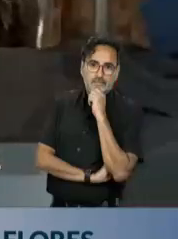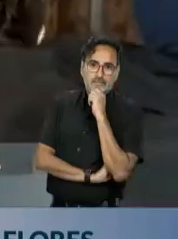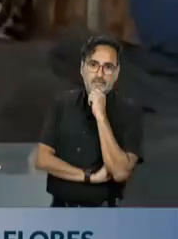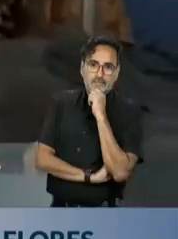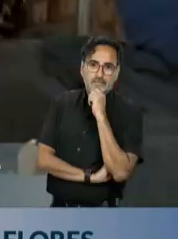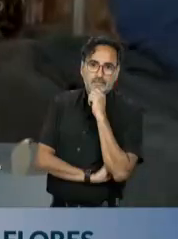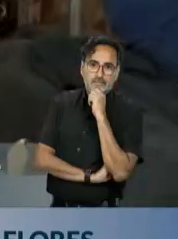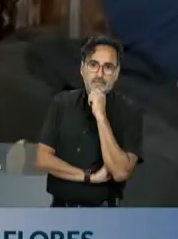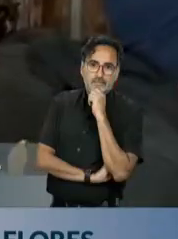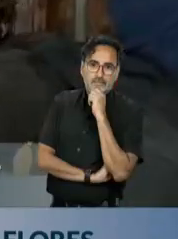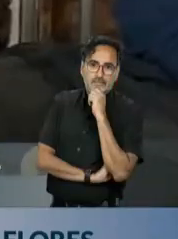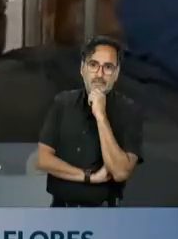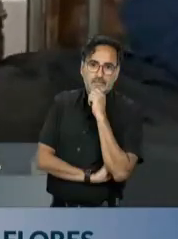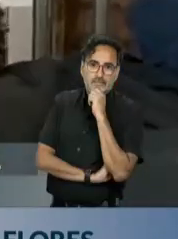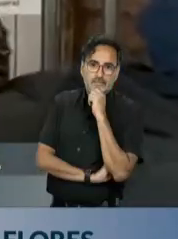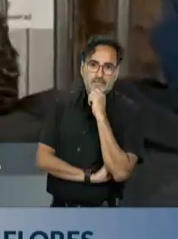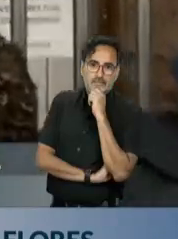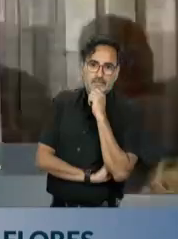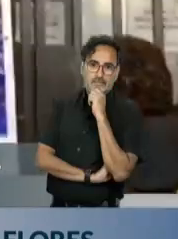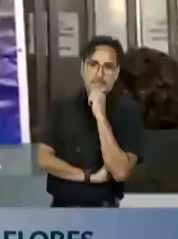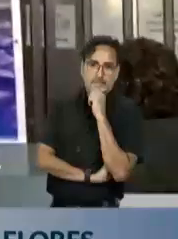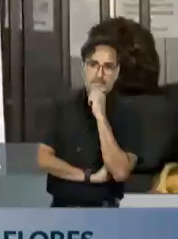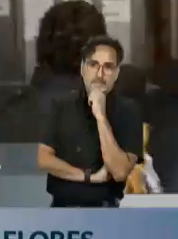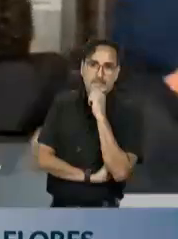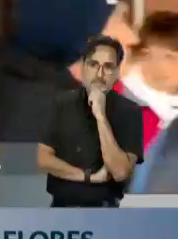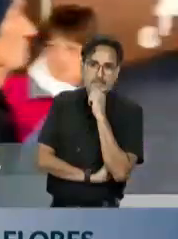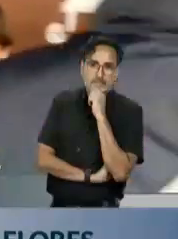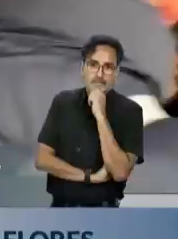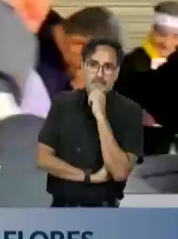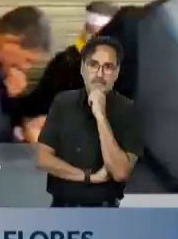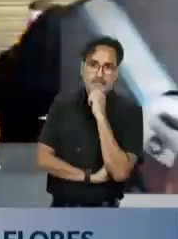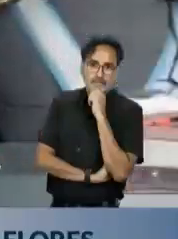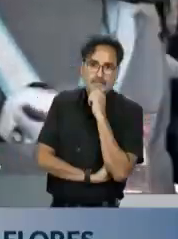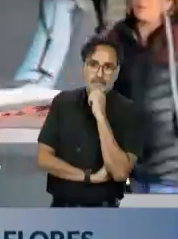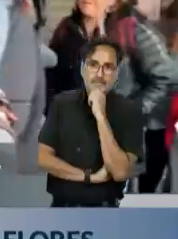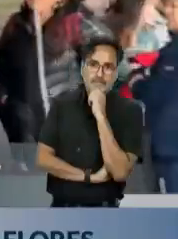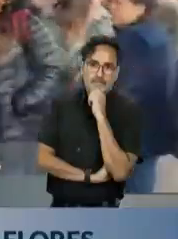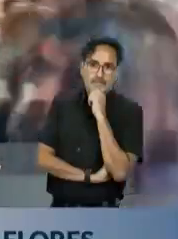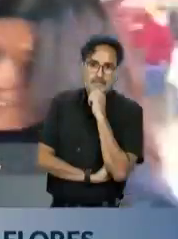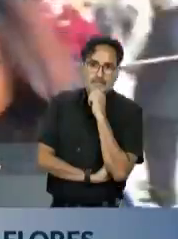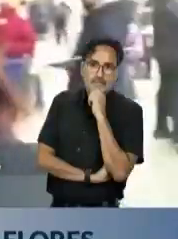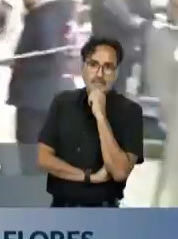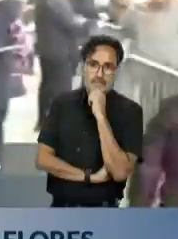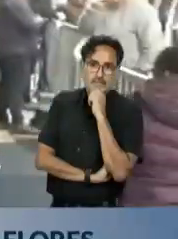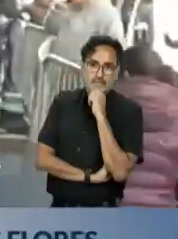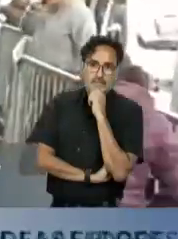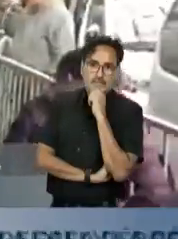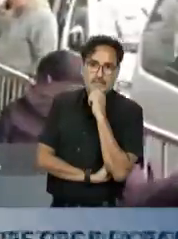Tomás. Gracias, Antonio. Estamos en contacto contigo durante la mañana. Perfecto, buen día. Chao.